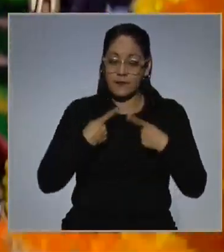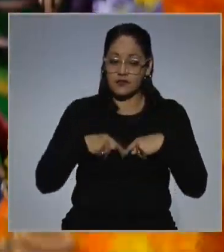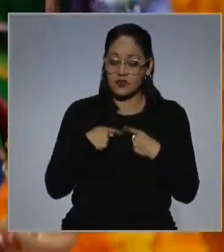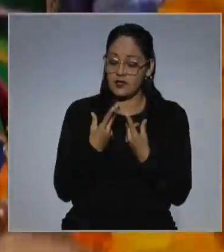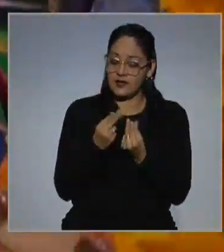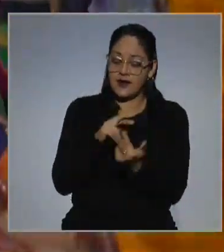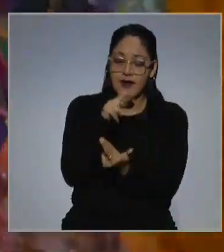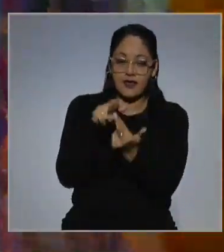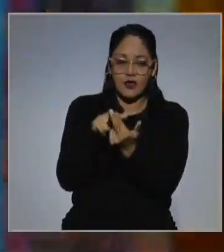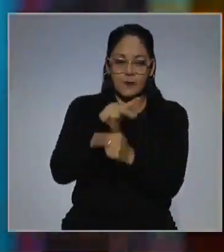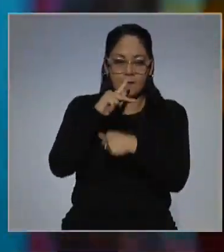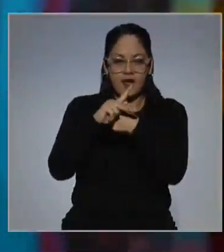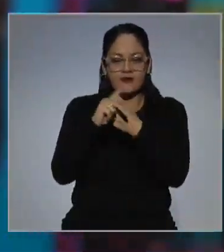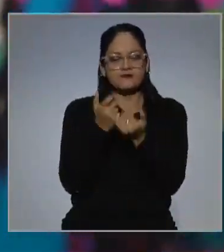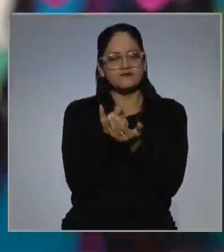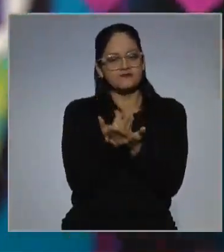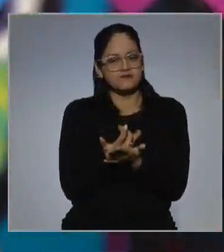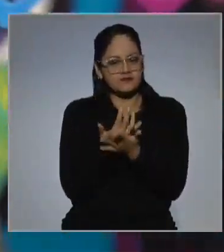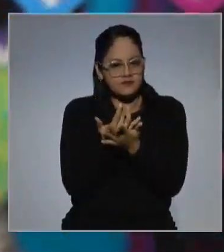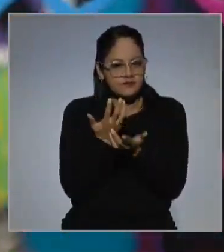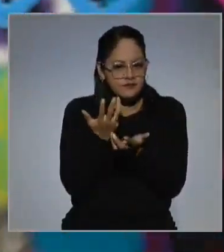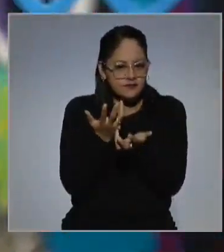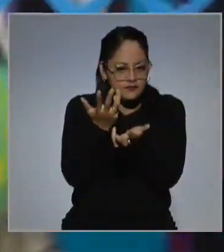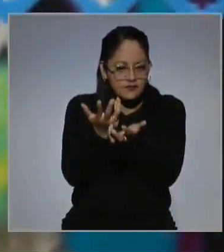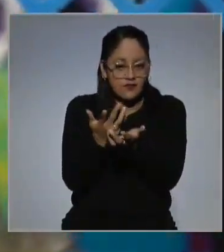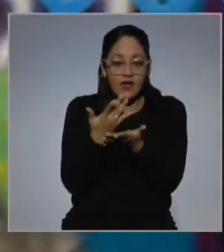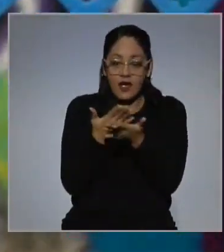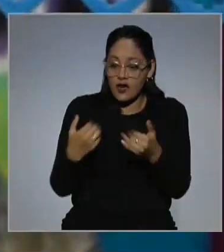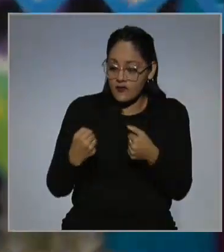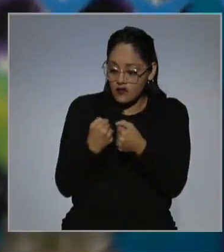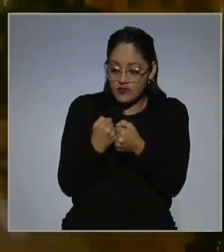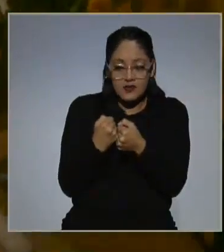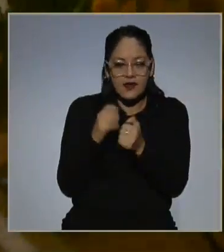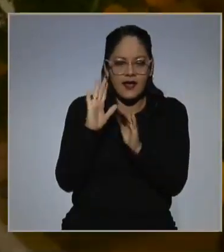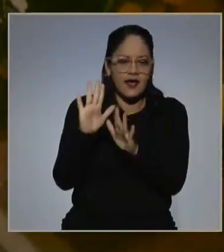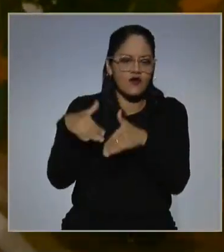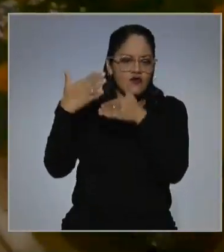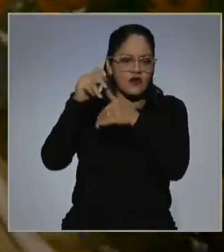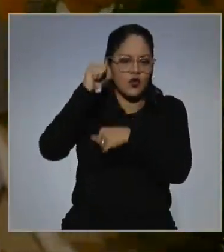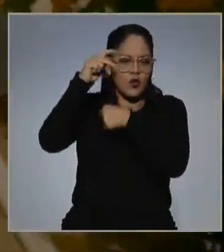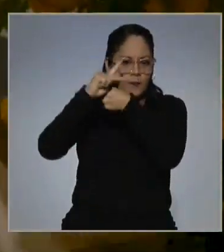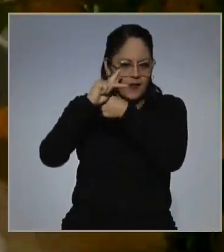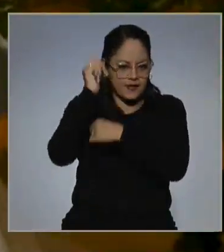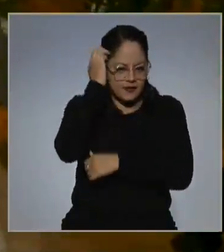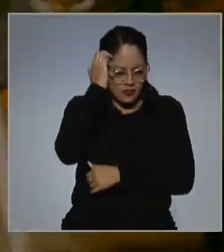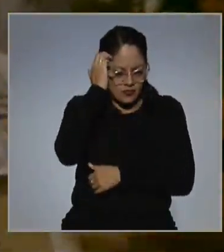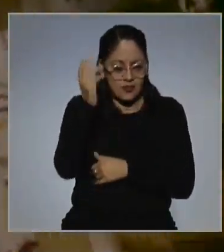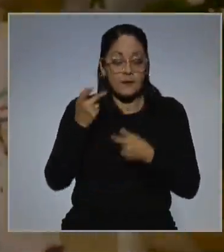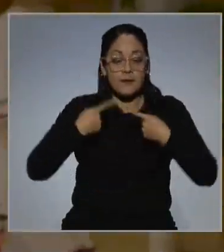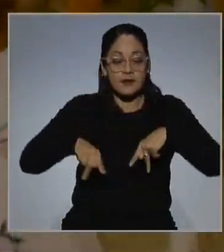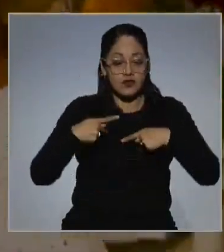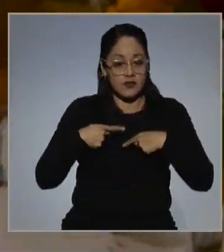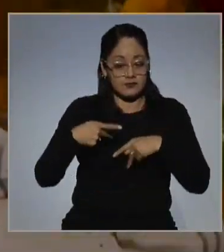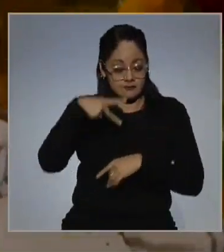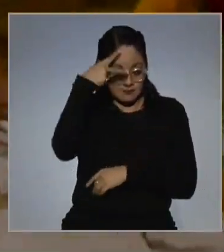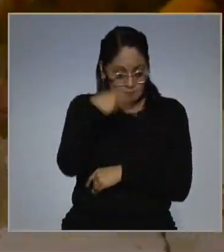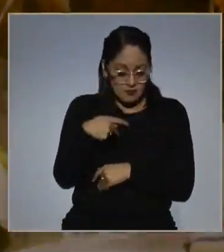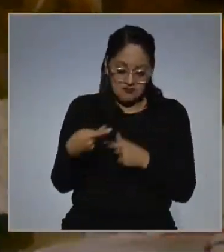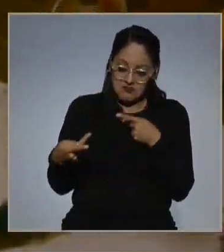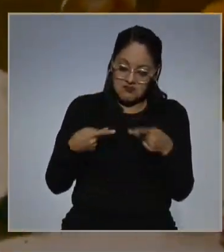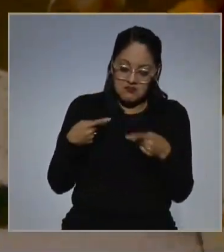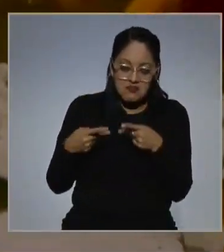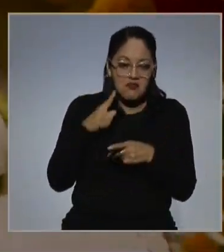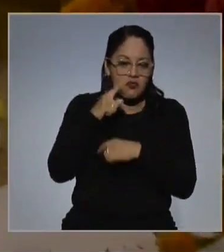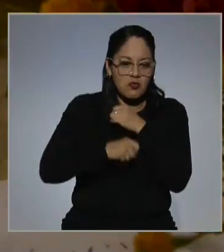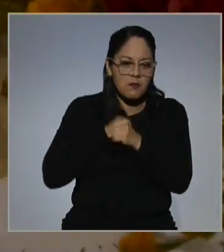diversas regiones del país y ha trascendido nuestras fronteras. Muchos mexicanos se preparan cada año para recibir la